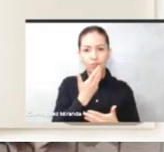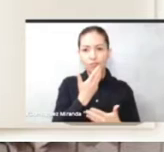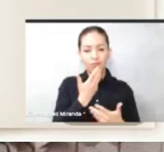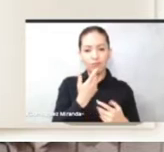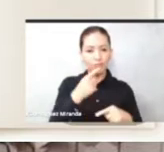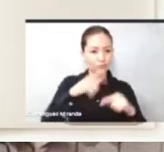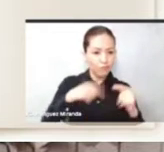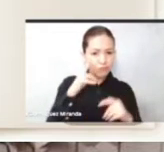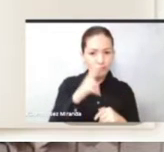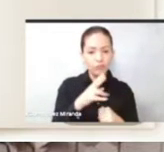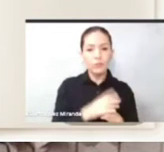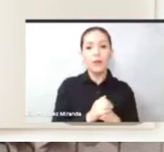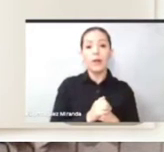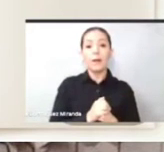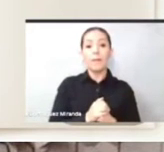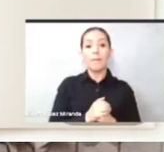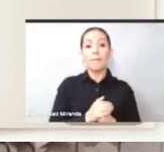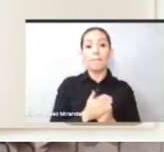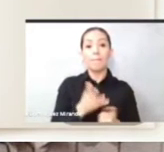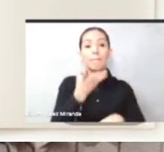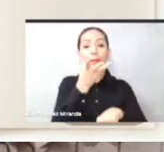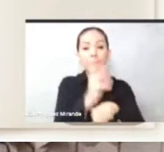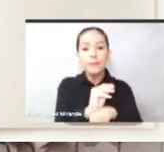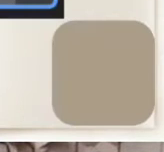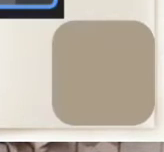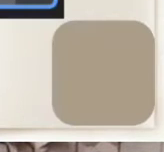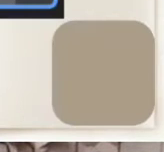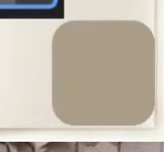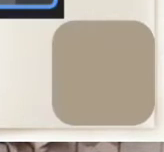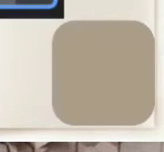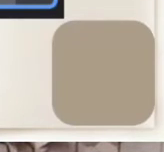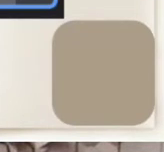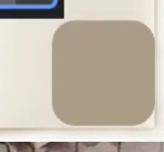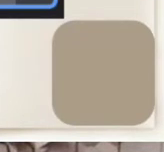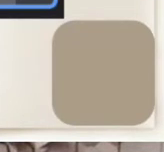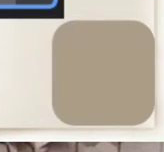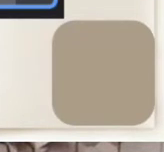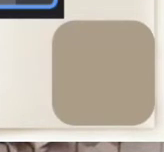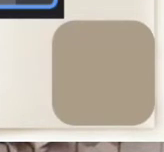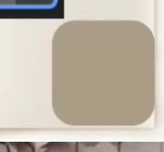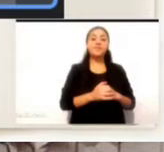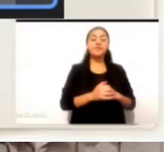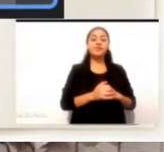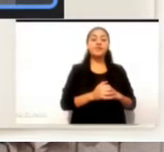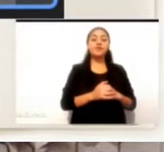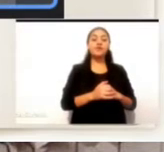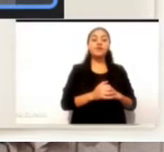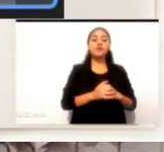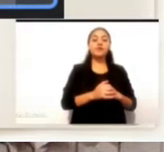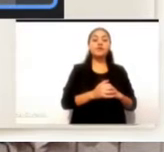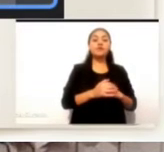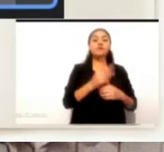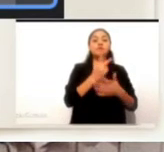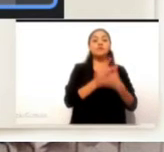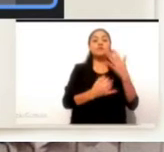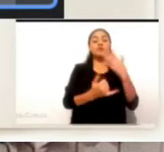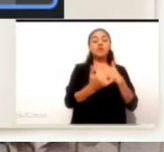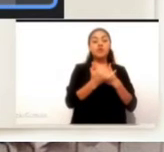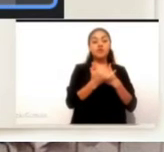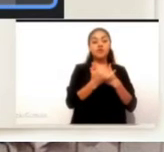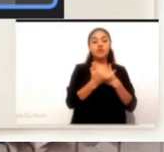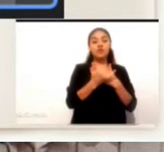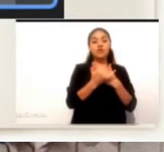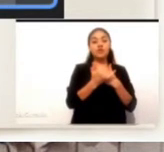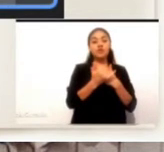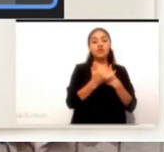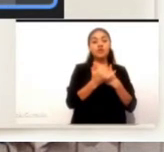Con su permiso, señora magistrada, señores magistrados, doy cuenta con el proyecto de resolución que presenta la magistrada